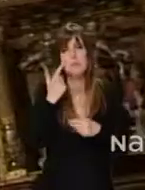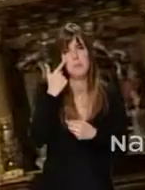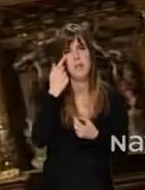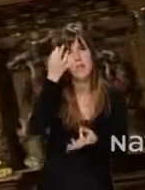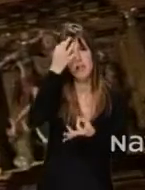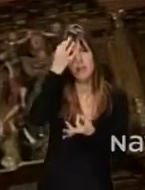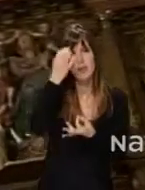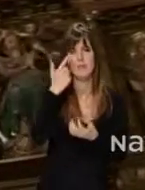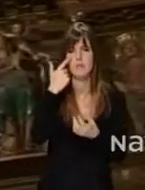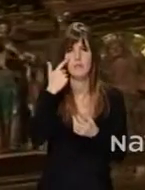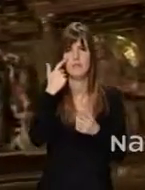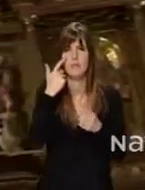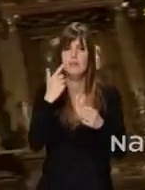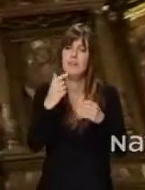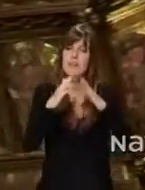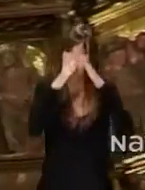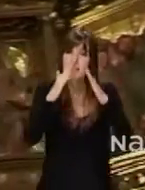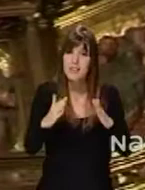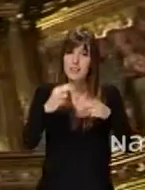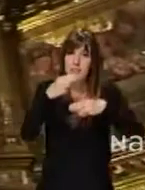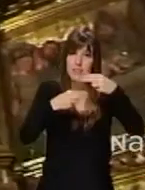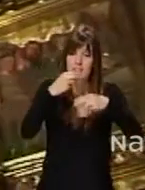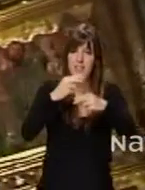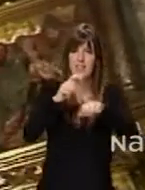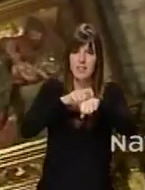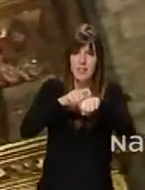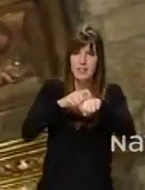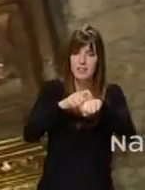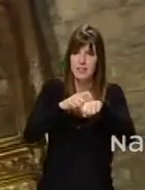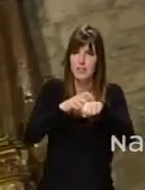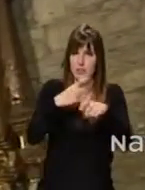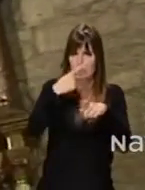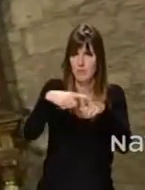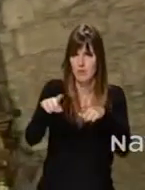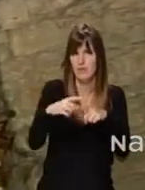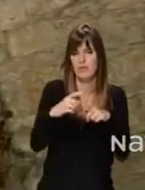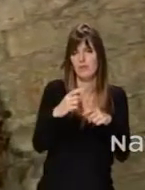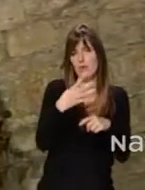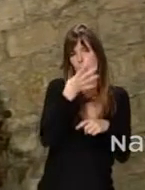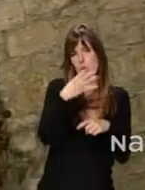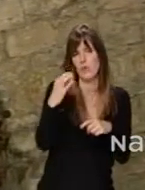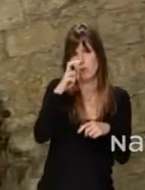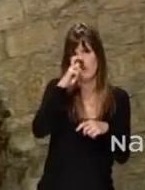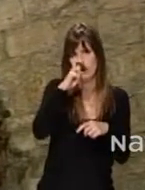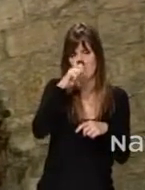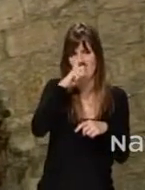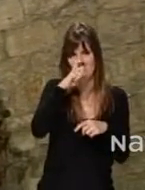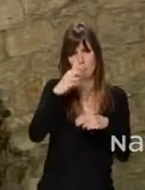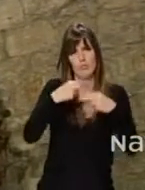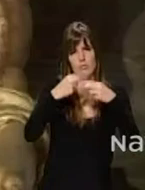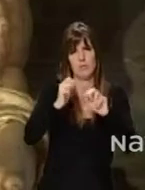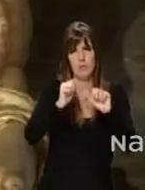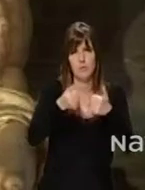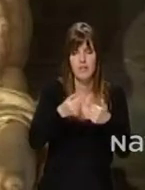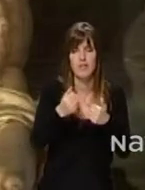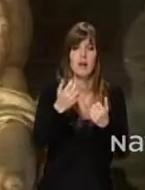detalles que nos hablan de una construcción que tiene unos 400 años arquitectónicamente, y luego si coges las obras de arte que hay,